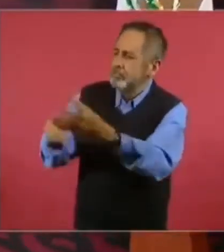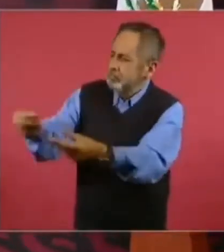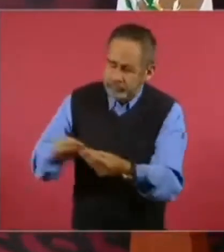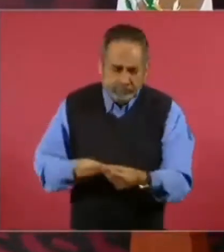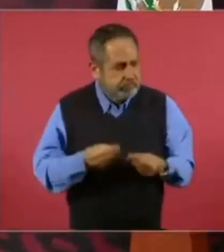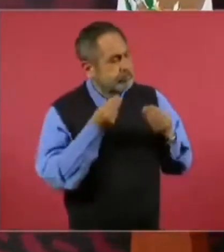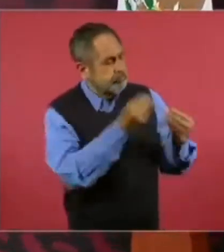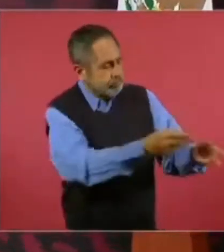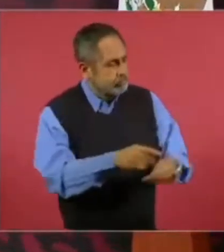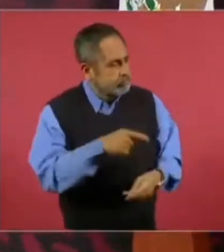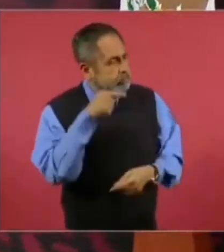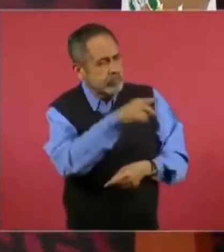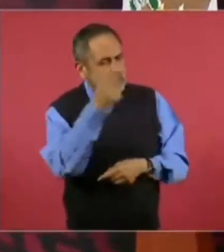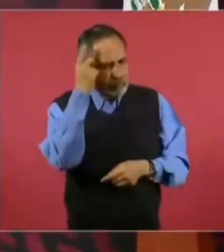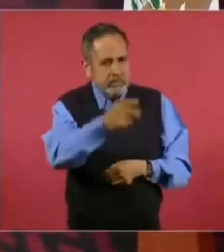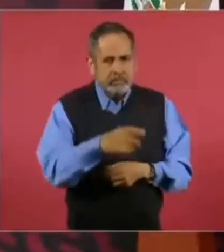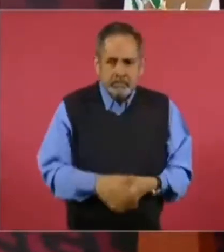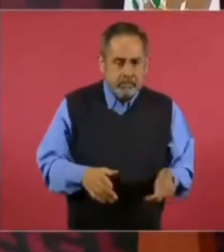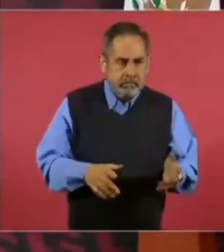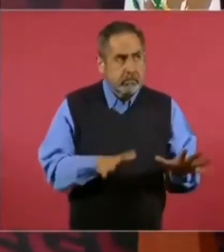a una minoría.